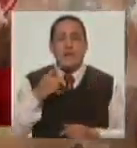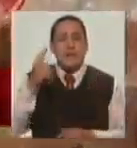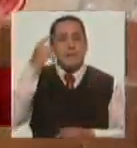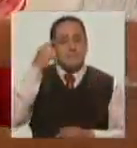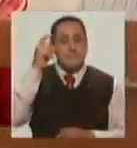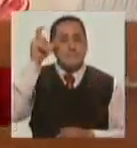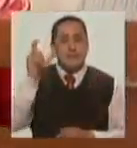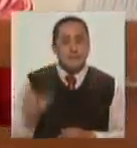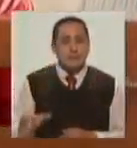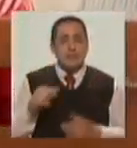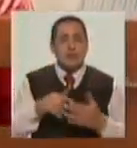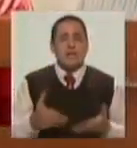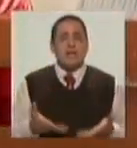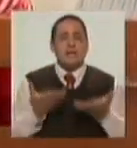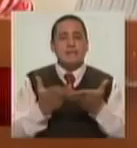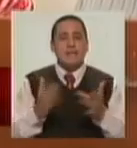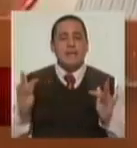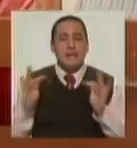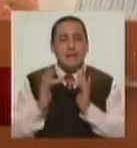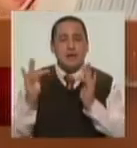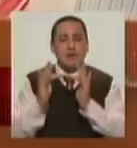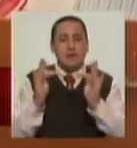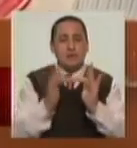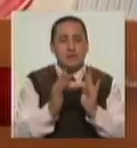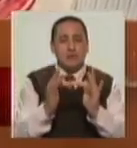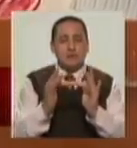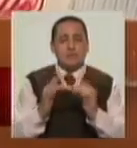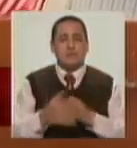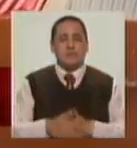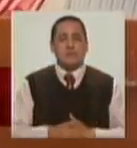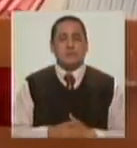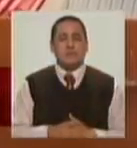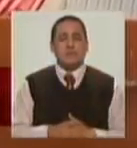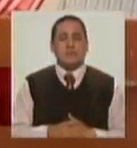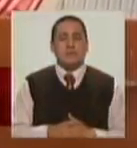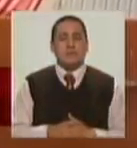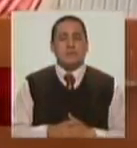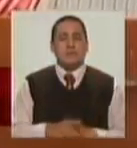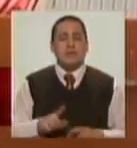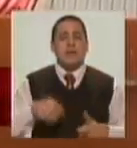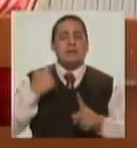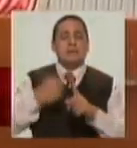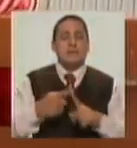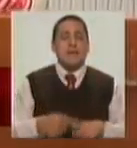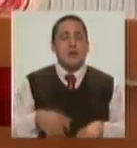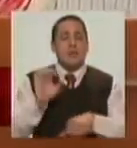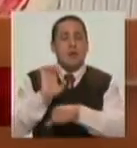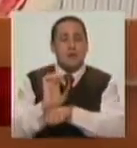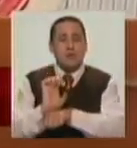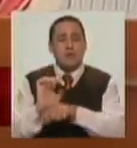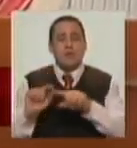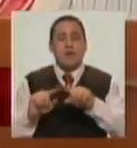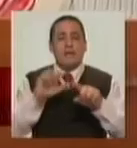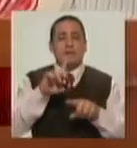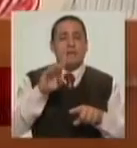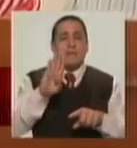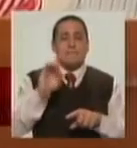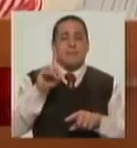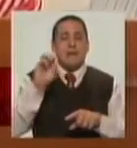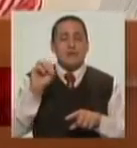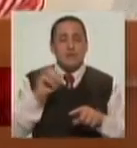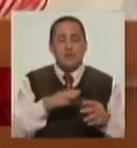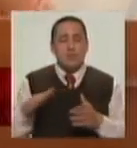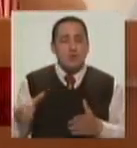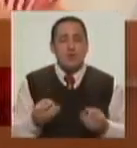pensó en llevar la interconexión hacia Ecuador, hacia Vado Grande, porque